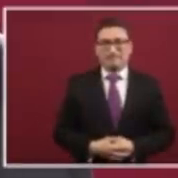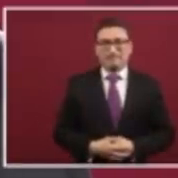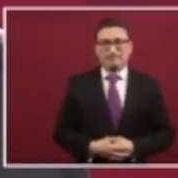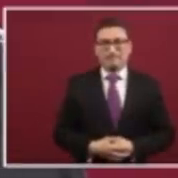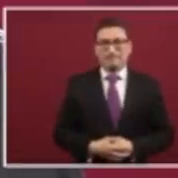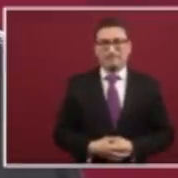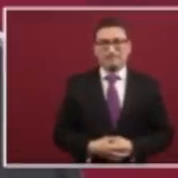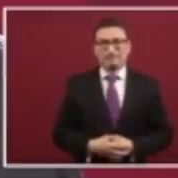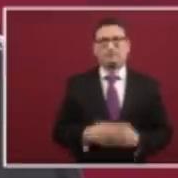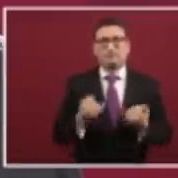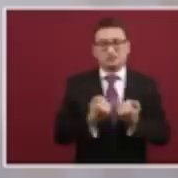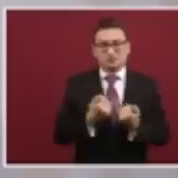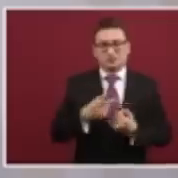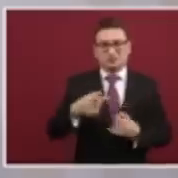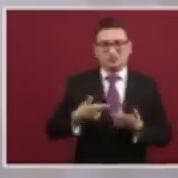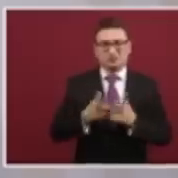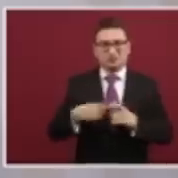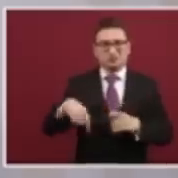política es tiempo,